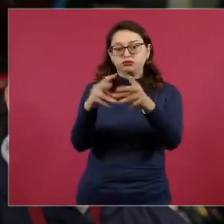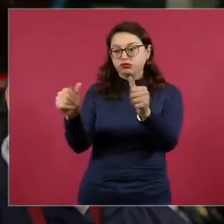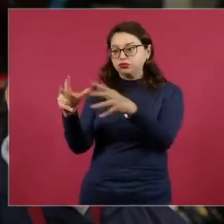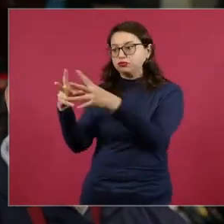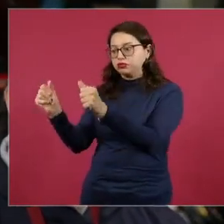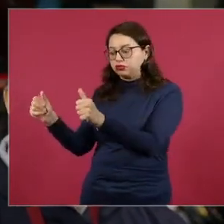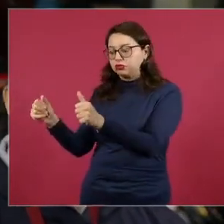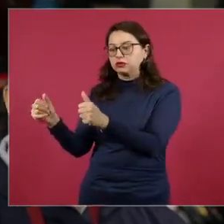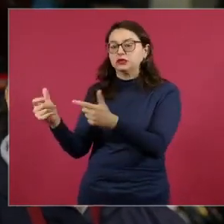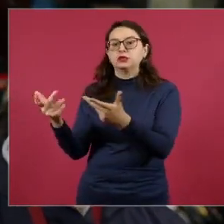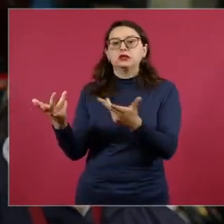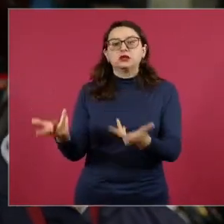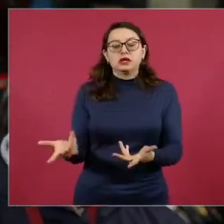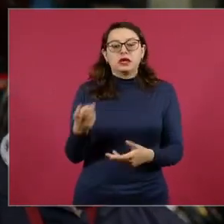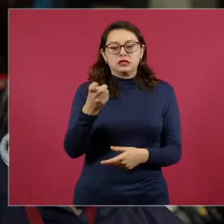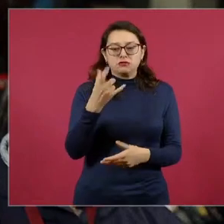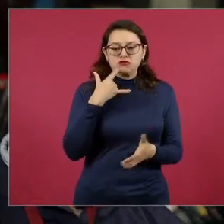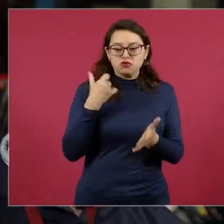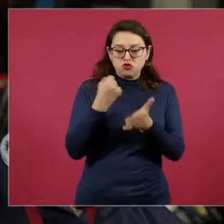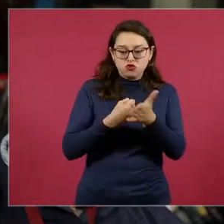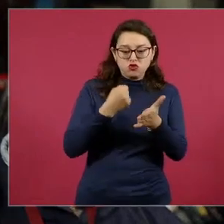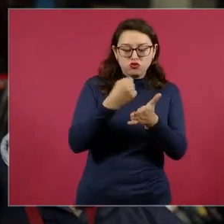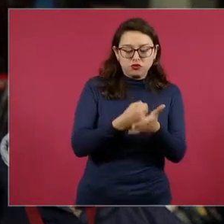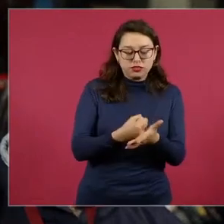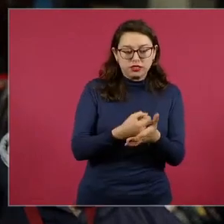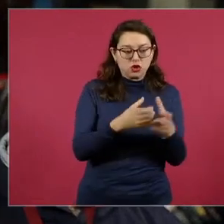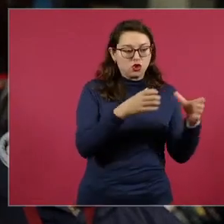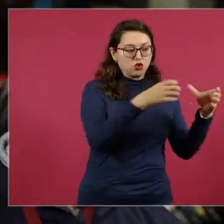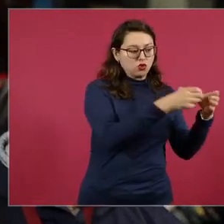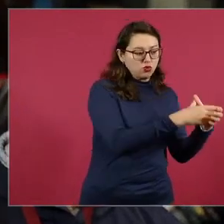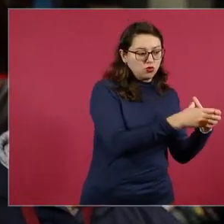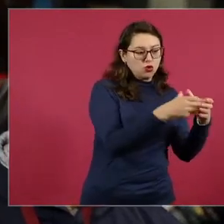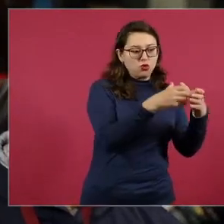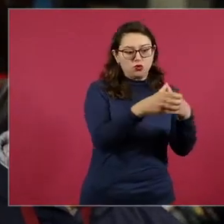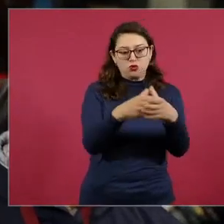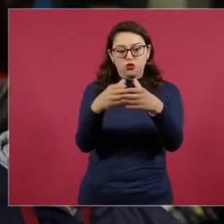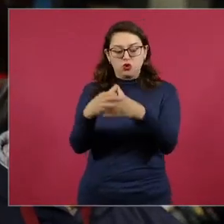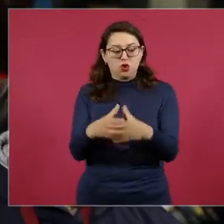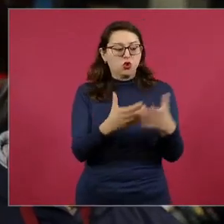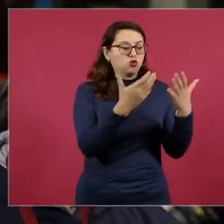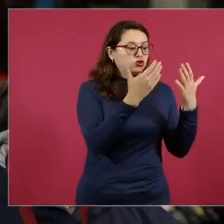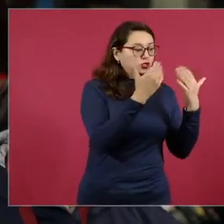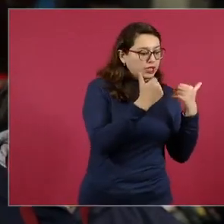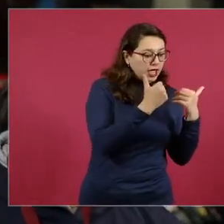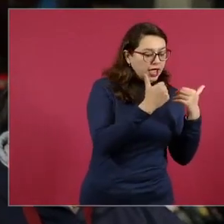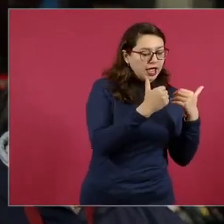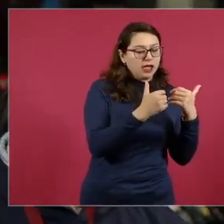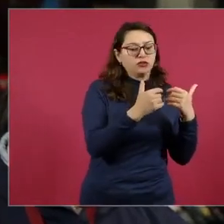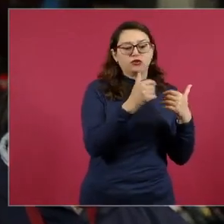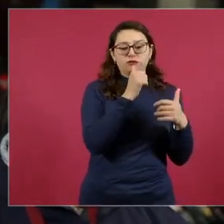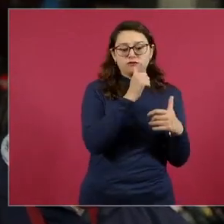localizadas. Y ustedes añaden personas ubicadas con